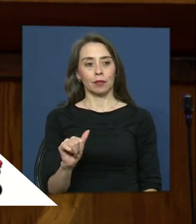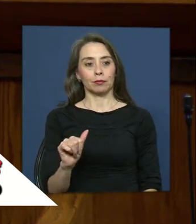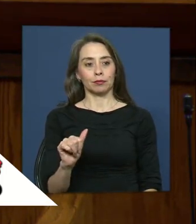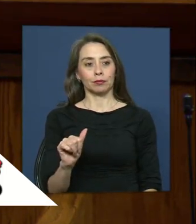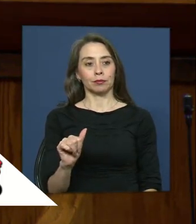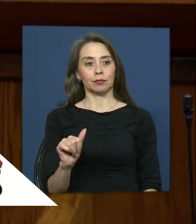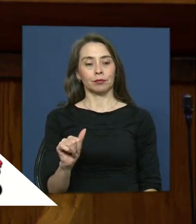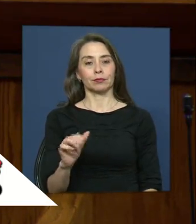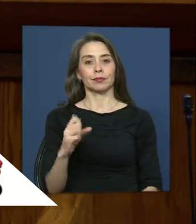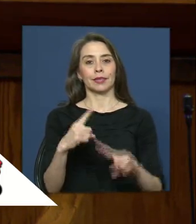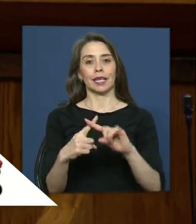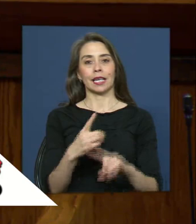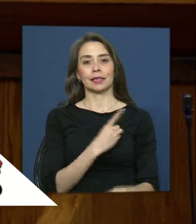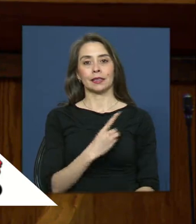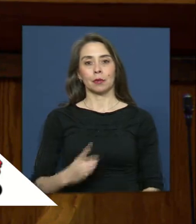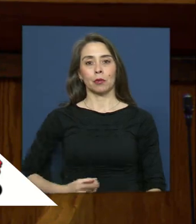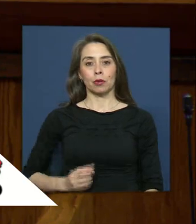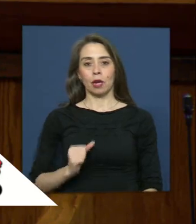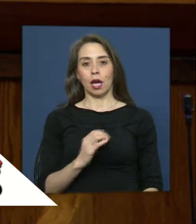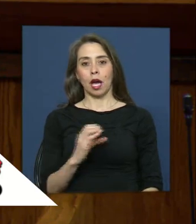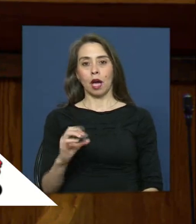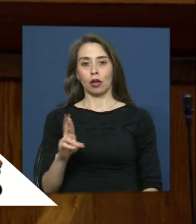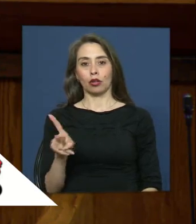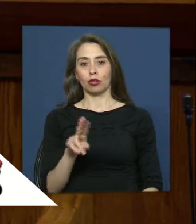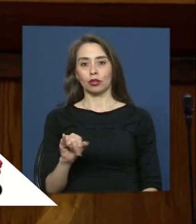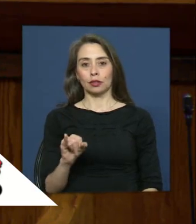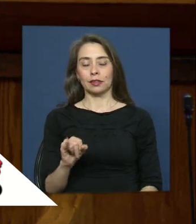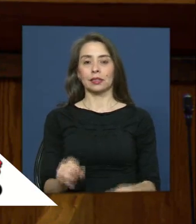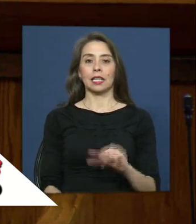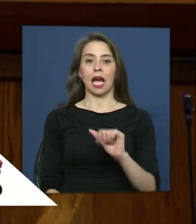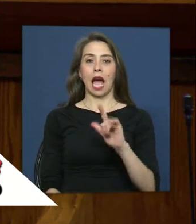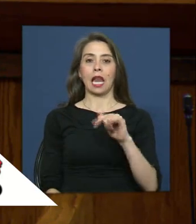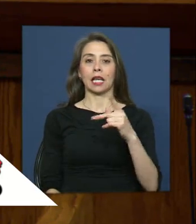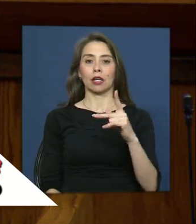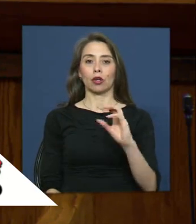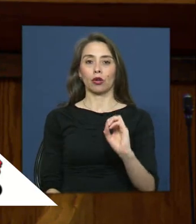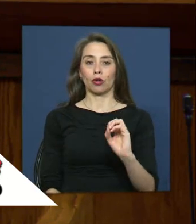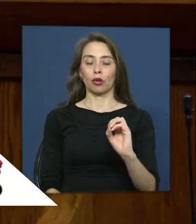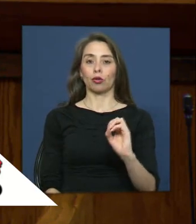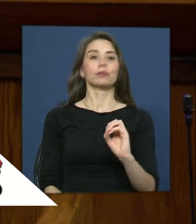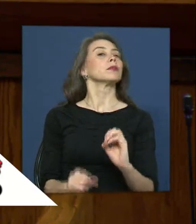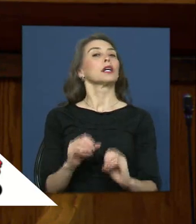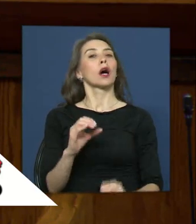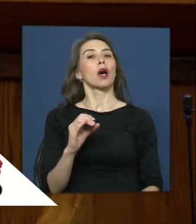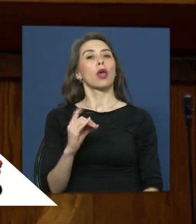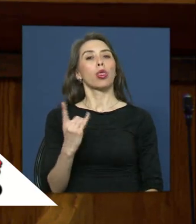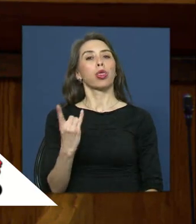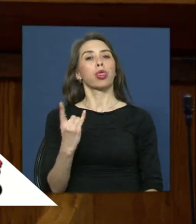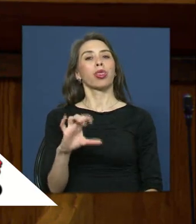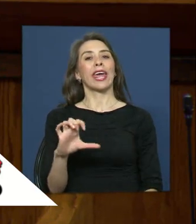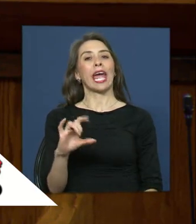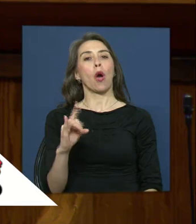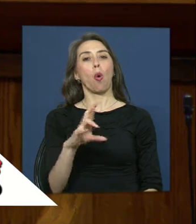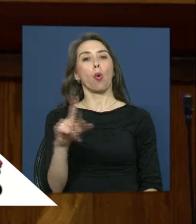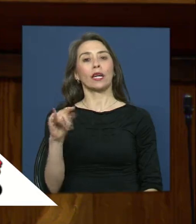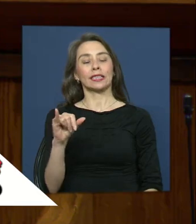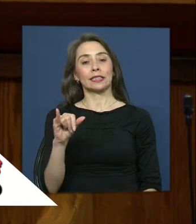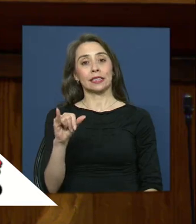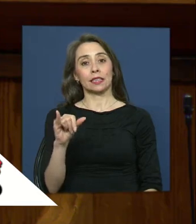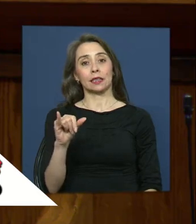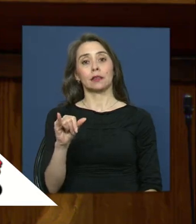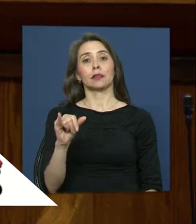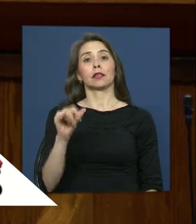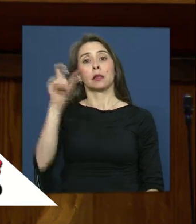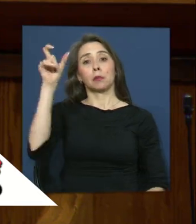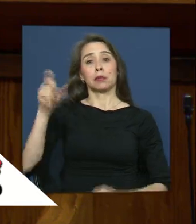los exdiputados señores Enrique Acorsi, René Alinco, Alfonso Resti, que sanciona con cárcel a